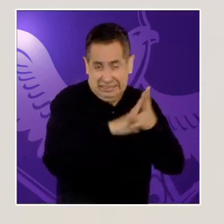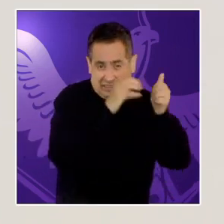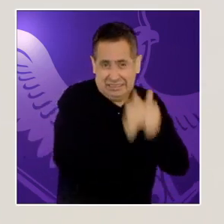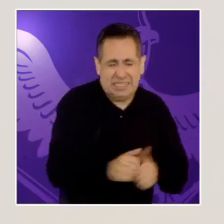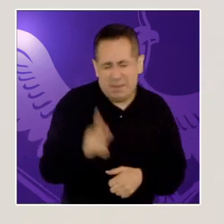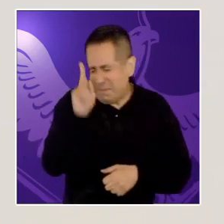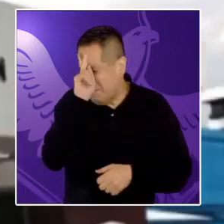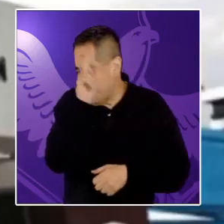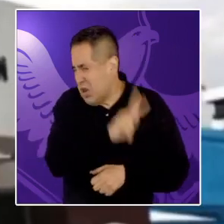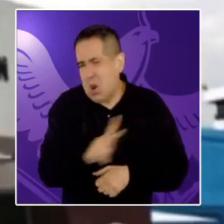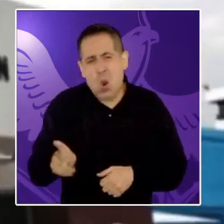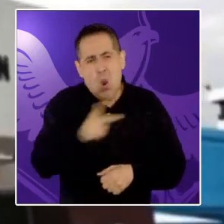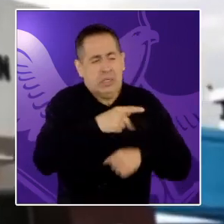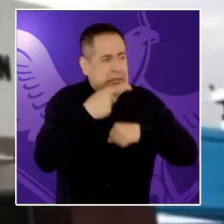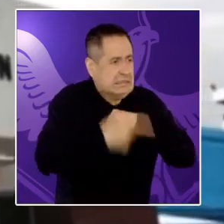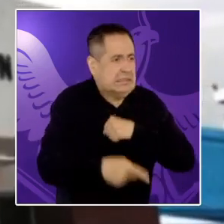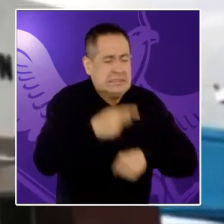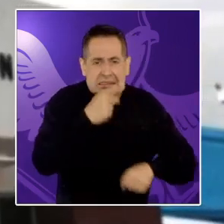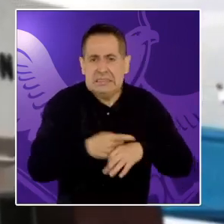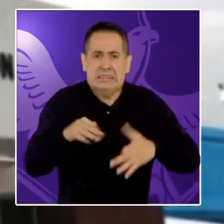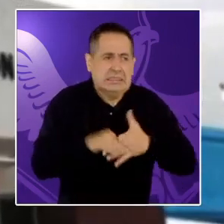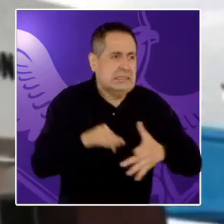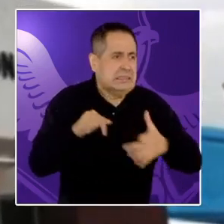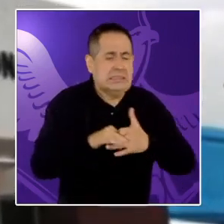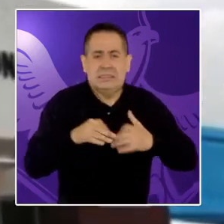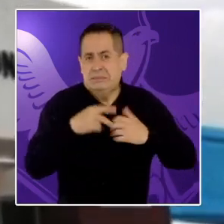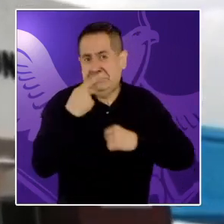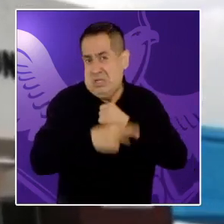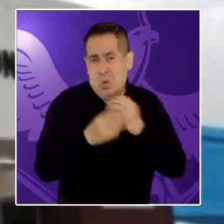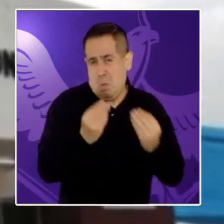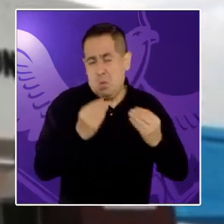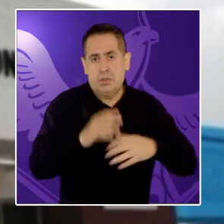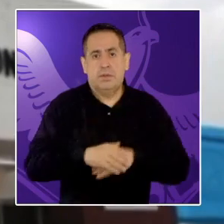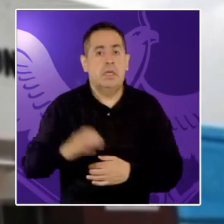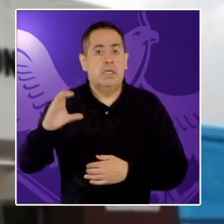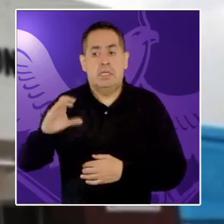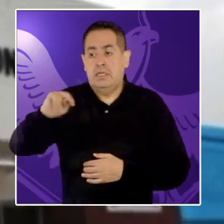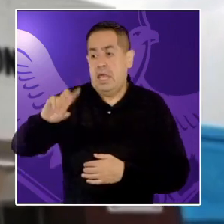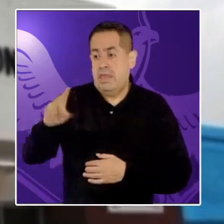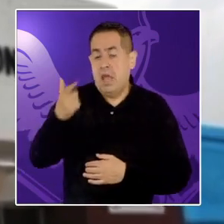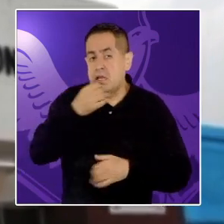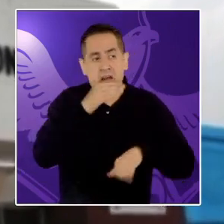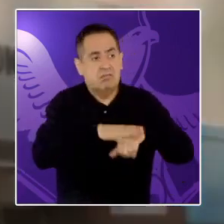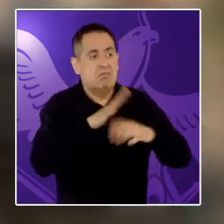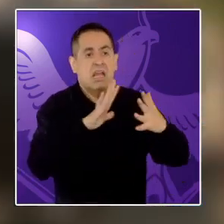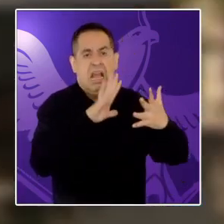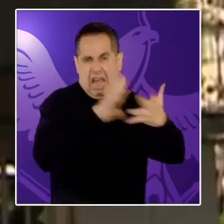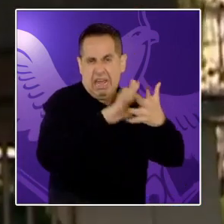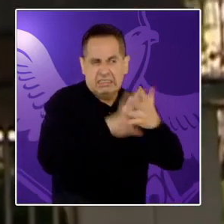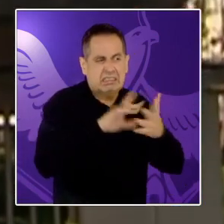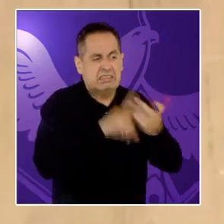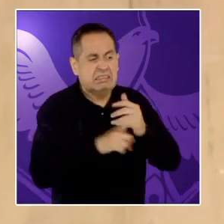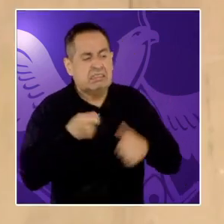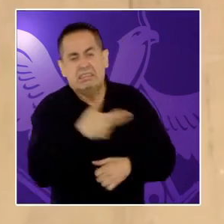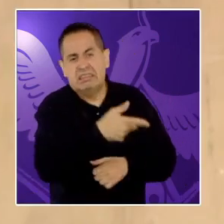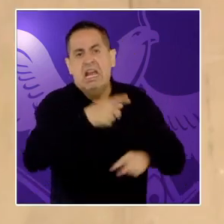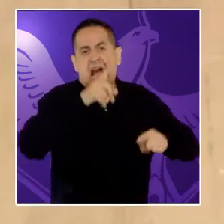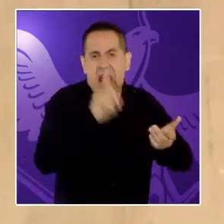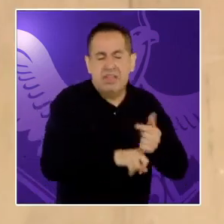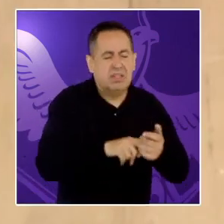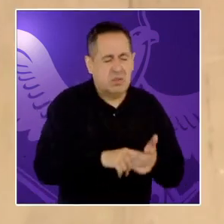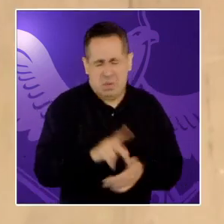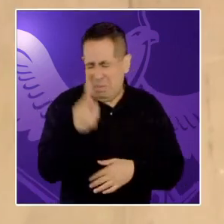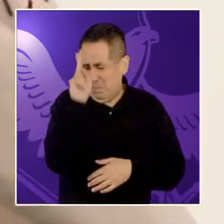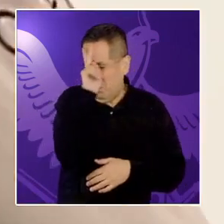de la libertad viven en una situación de permanente riesgo. La Comisión Nacional de los Derechos Humanos ha llamado a la prisión